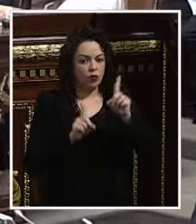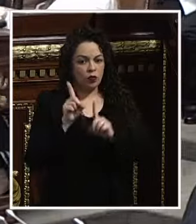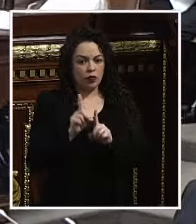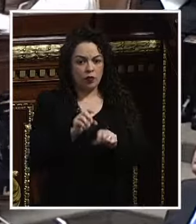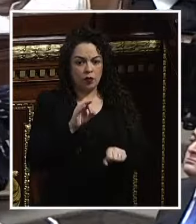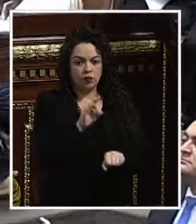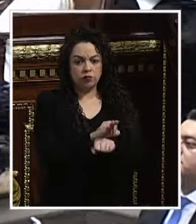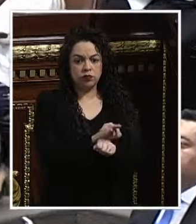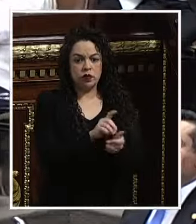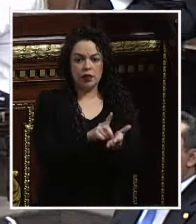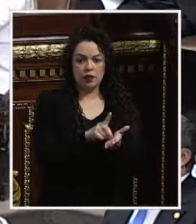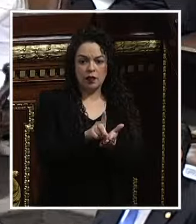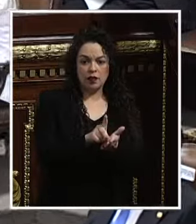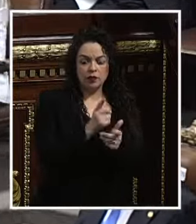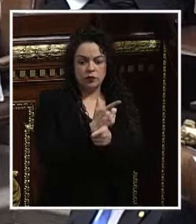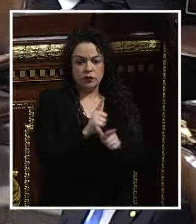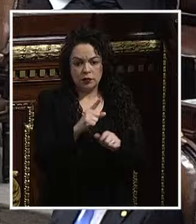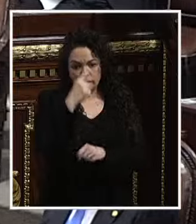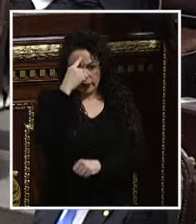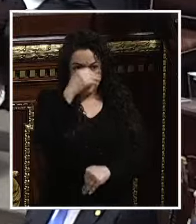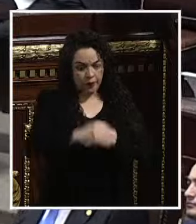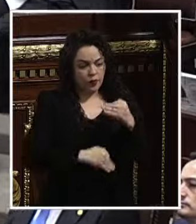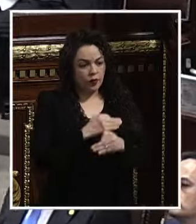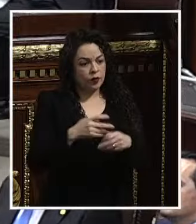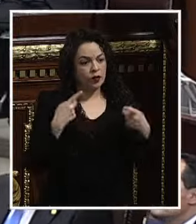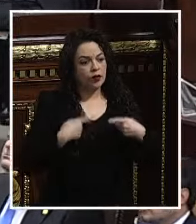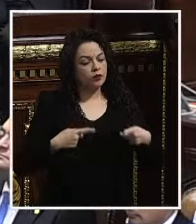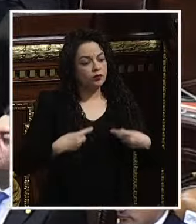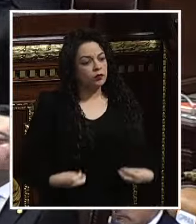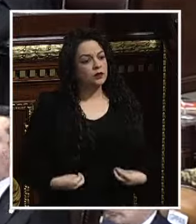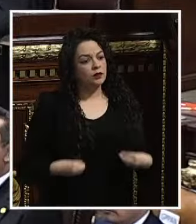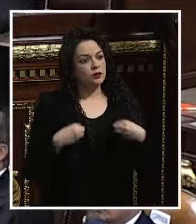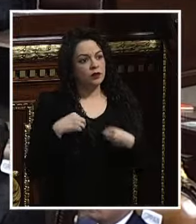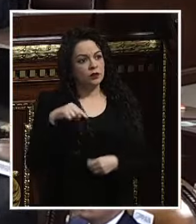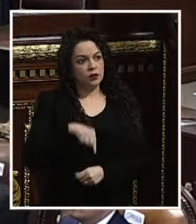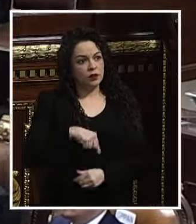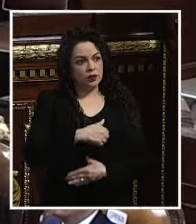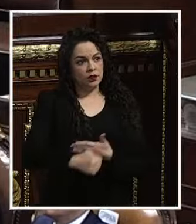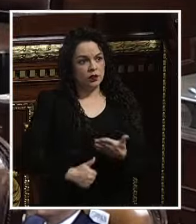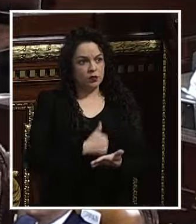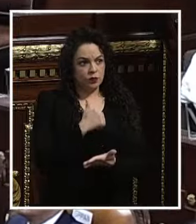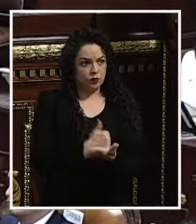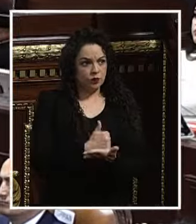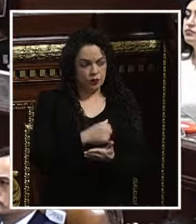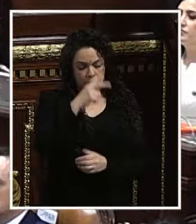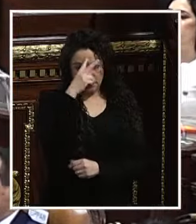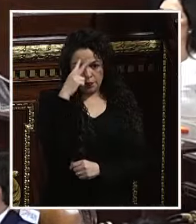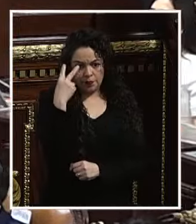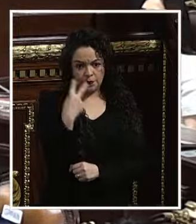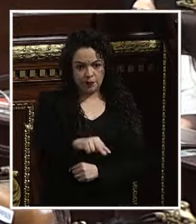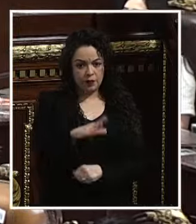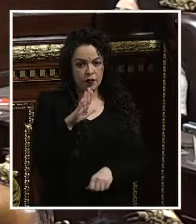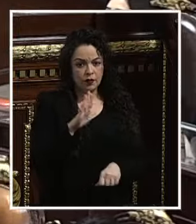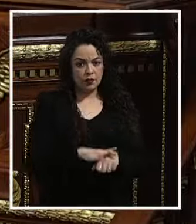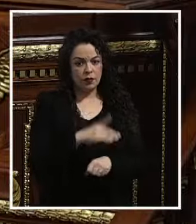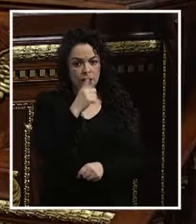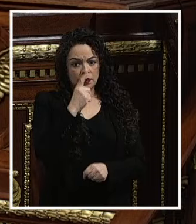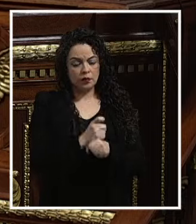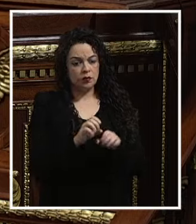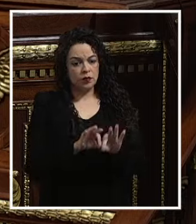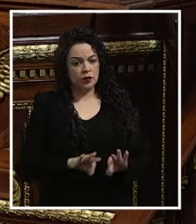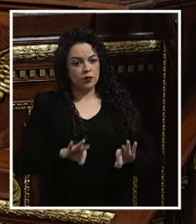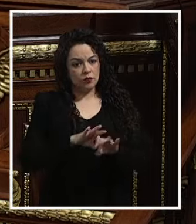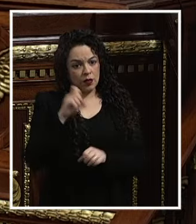libertades para todas y todos los habitantes de esta gran ciudad. El principal reto que tenemos por delante